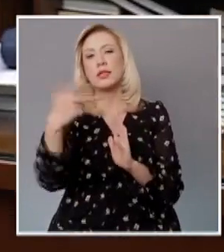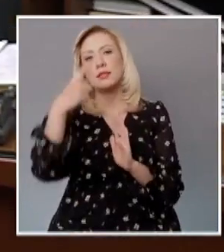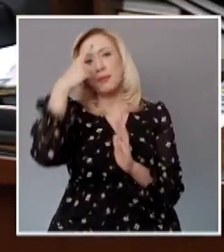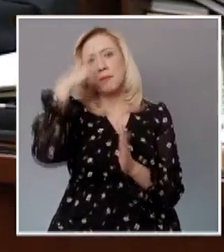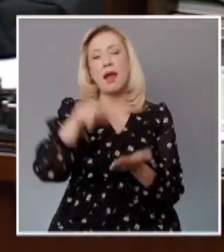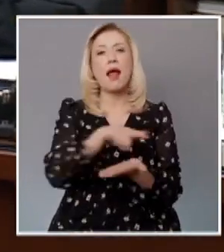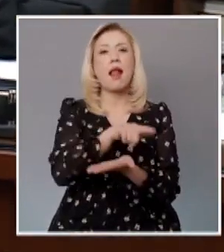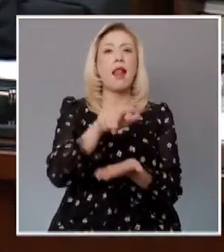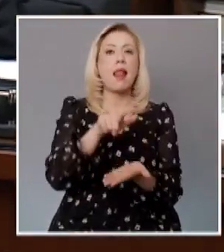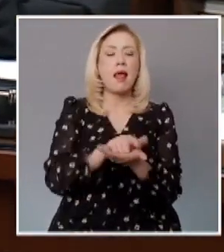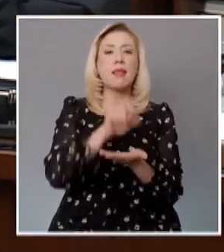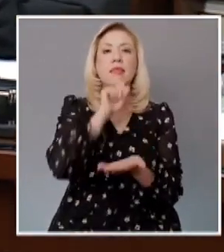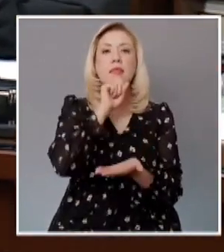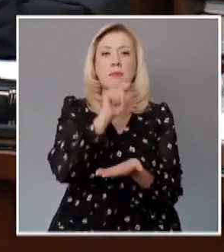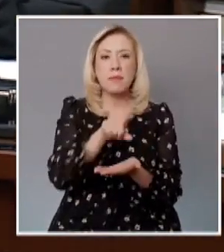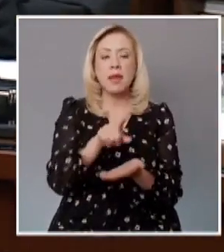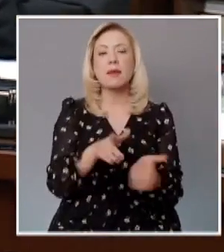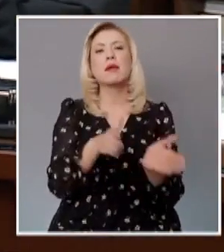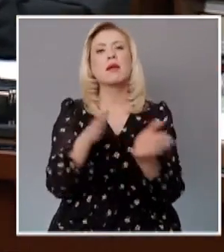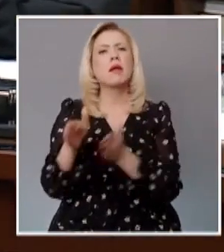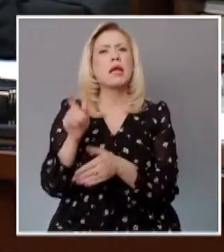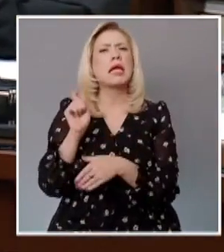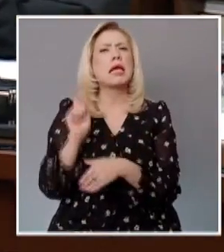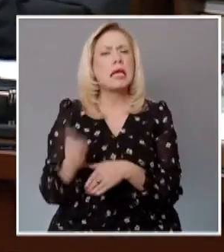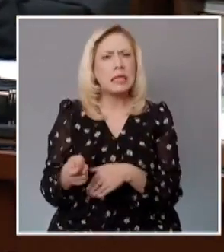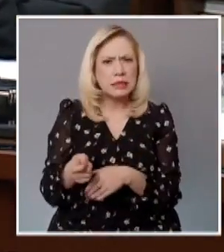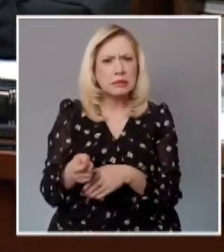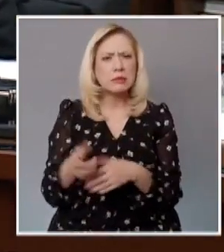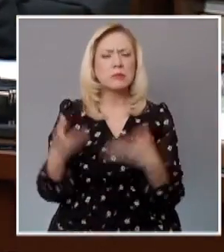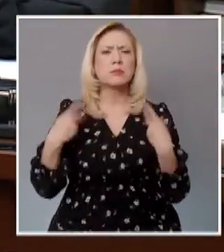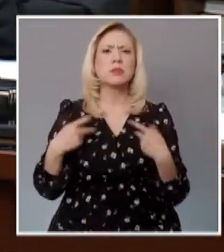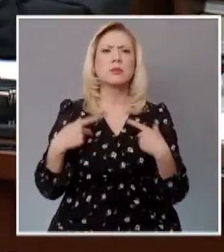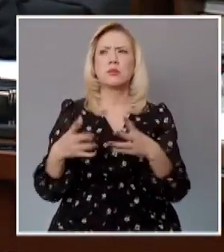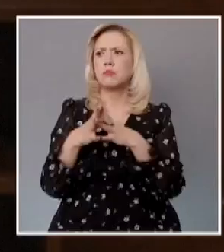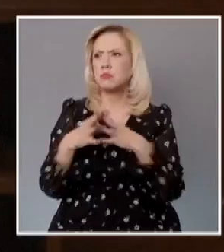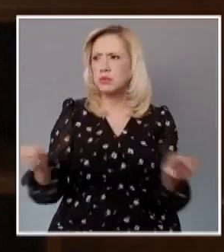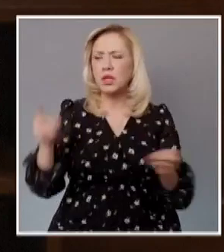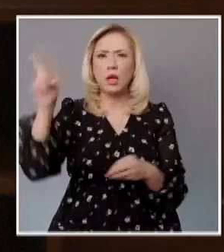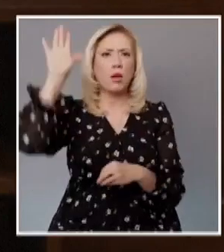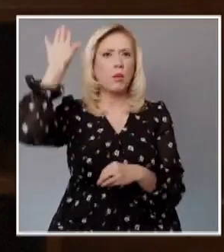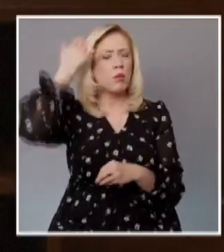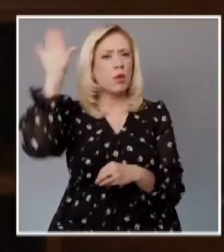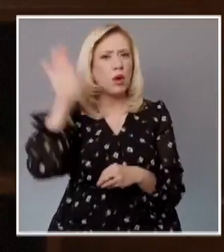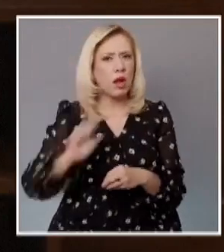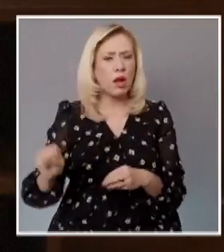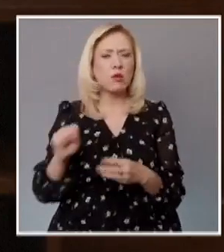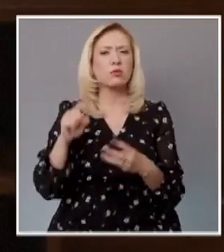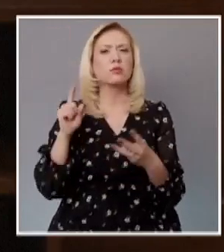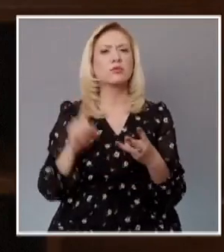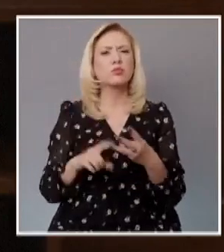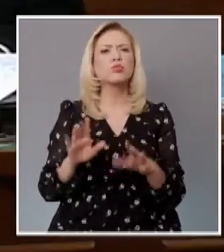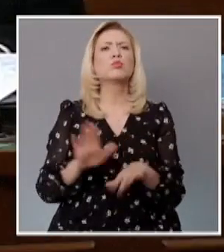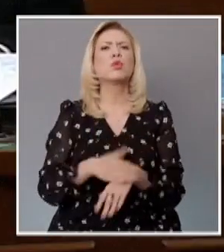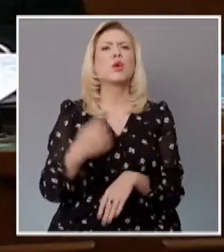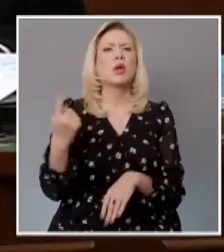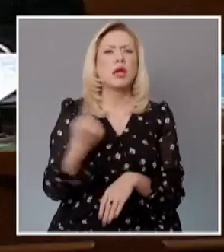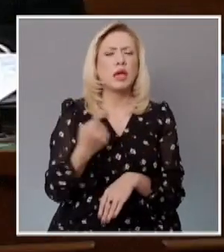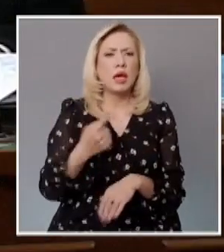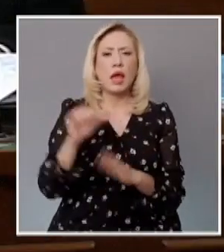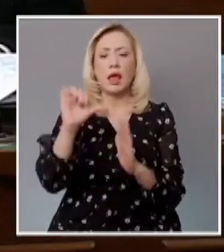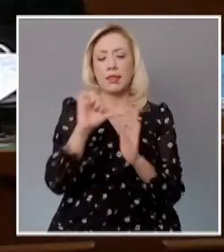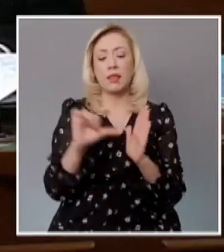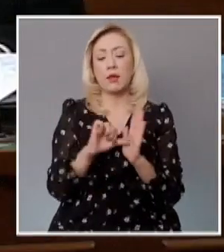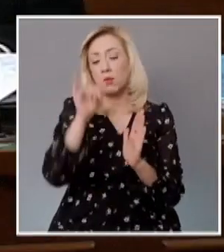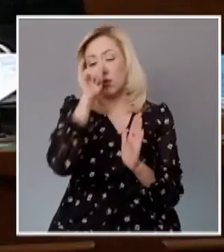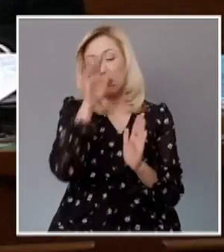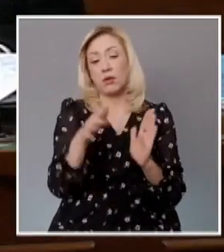de Ausencia de Personas Desaparecidas en el estado de Morelos. Esto porque en la emisión de los artículos impugnados